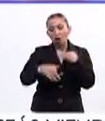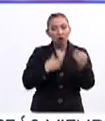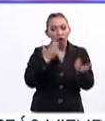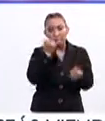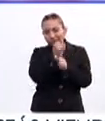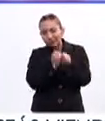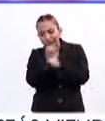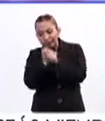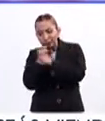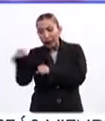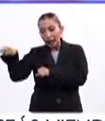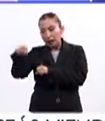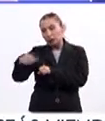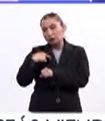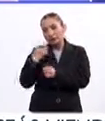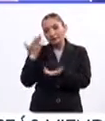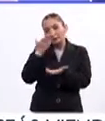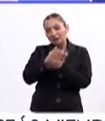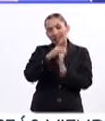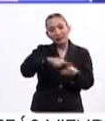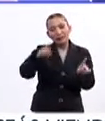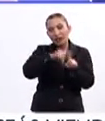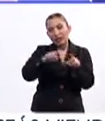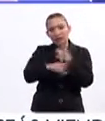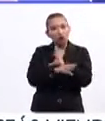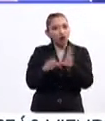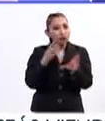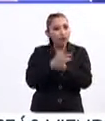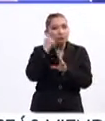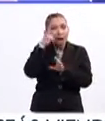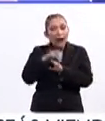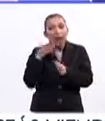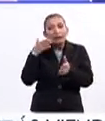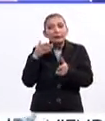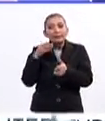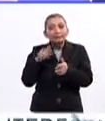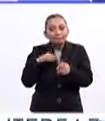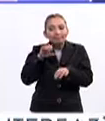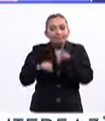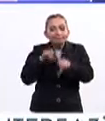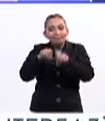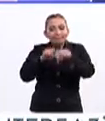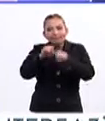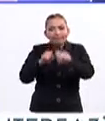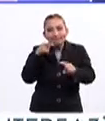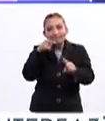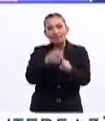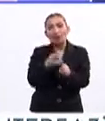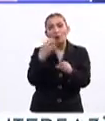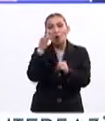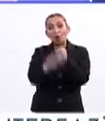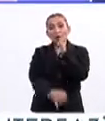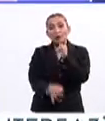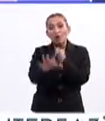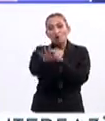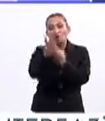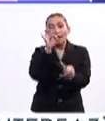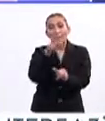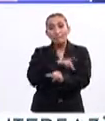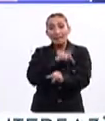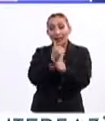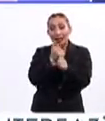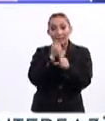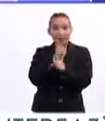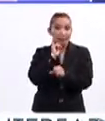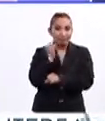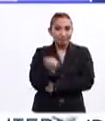estos estudios. Bueno, ellos tuvieron que pasar por una serie de cosas para poder llegar a una semifinal en donde mi